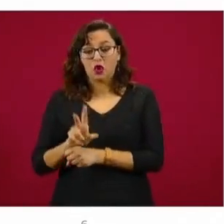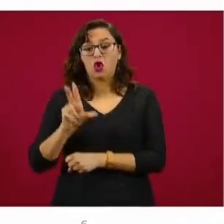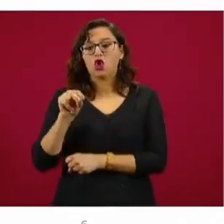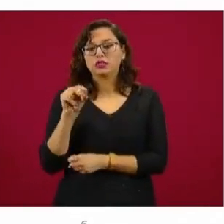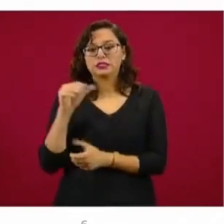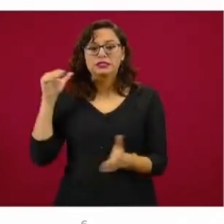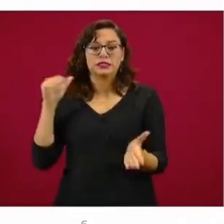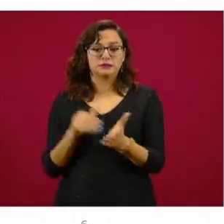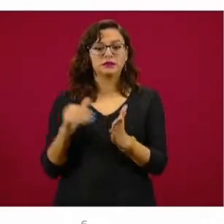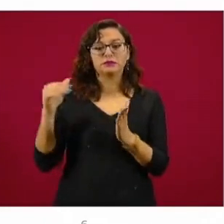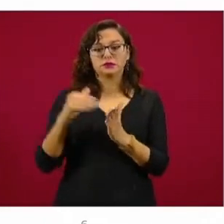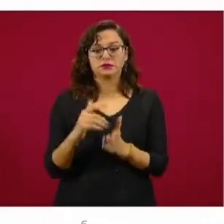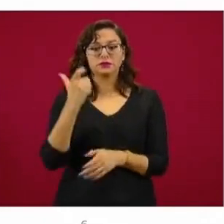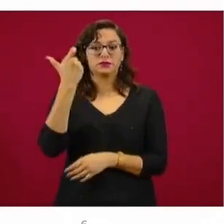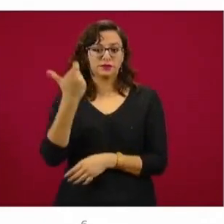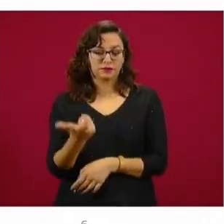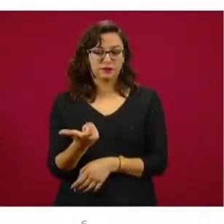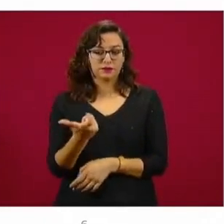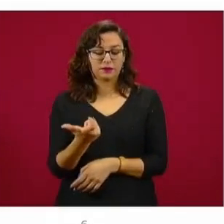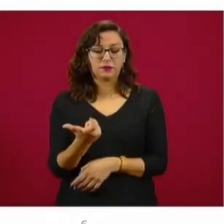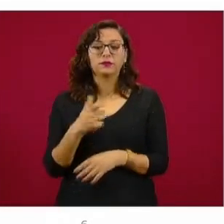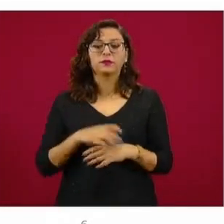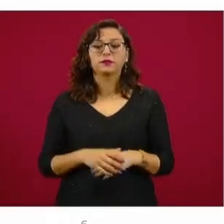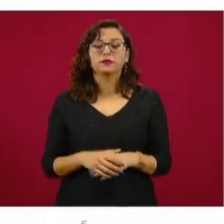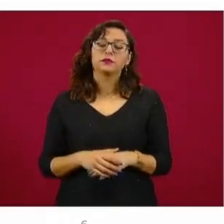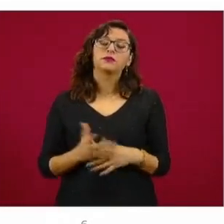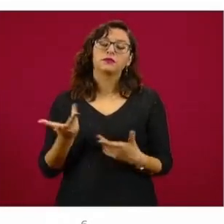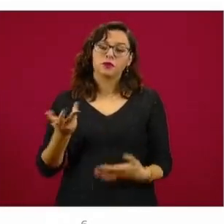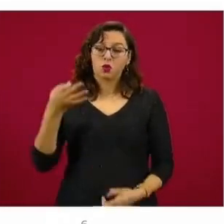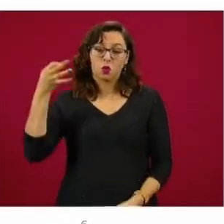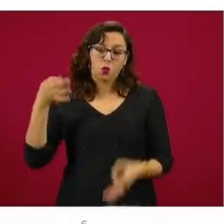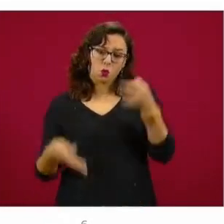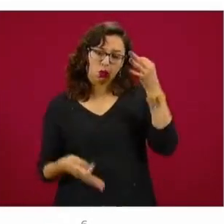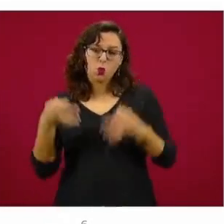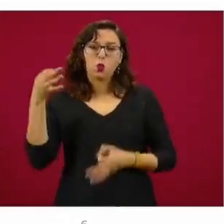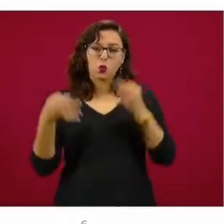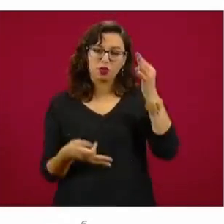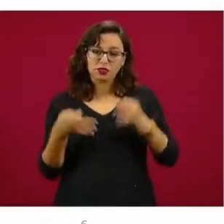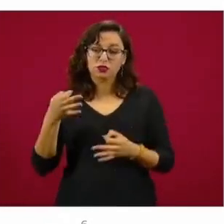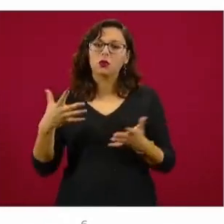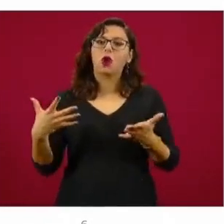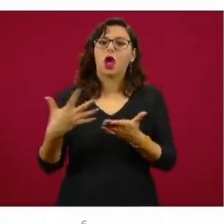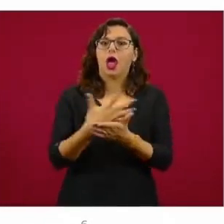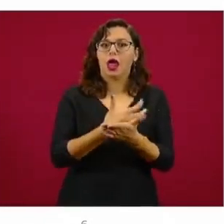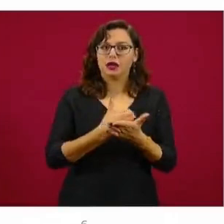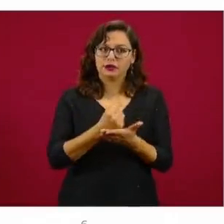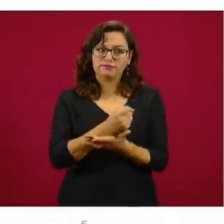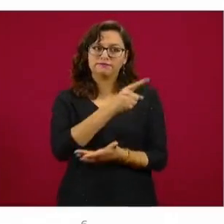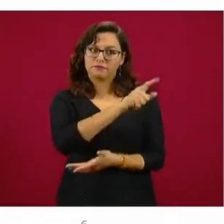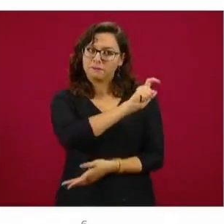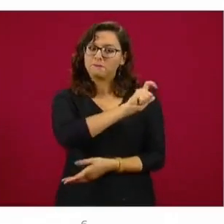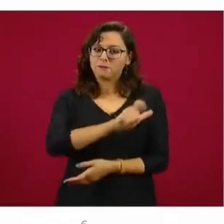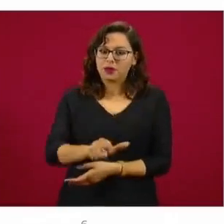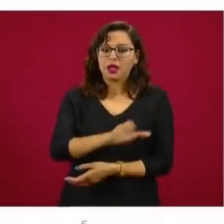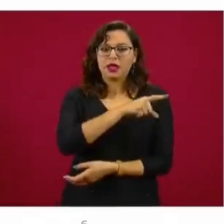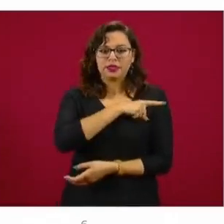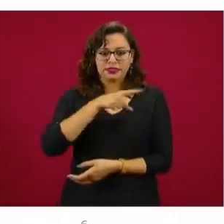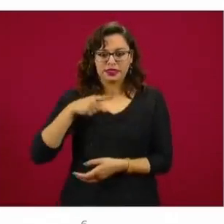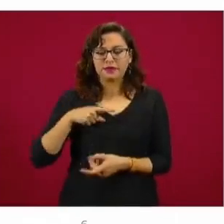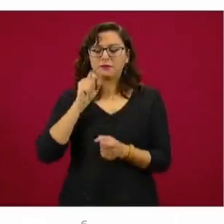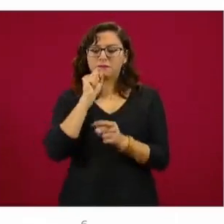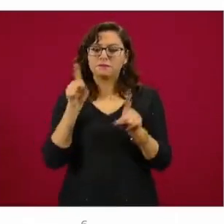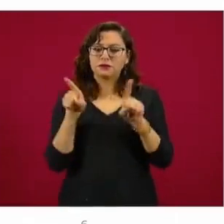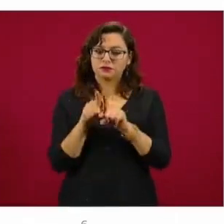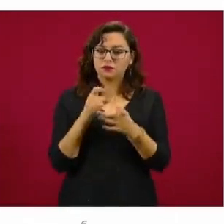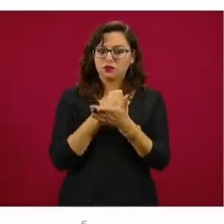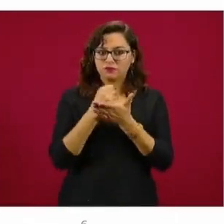pesos, los juicios que luego se ganan y que se tienen que ir cobrando y todos los créditos que ya están determinados y que hay